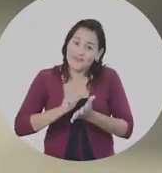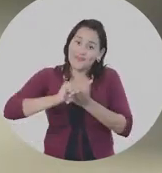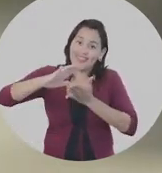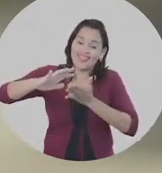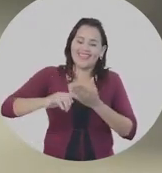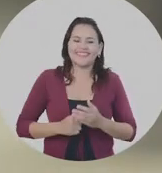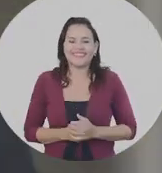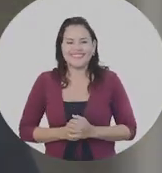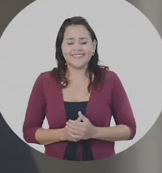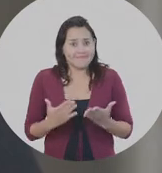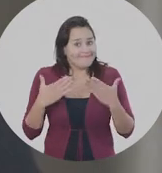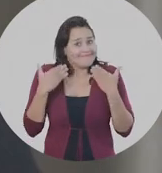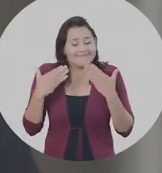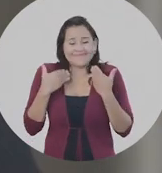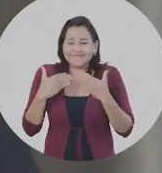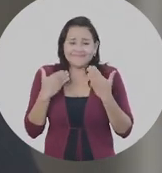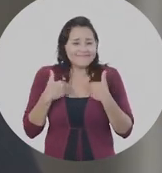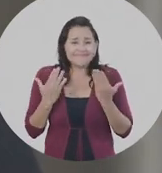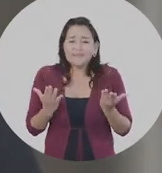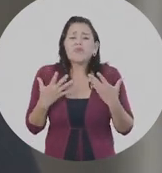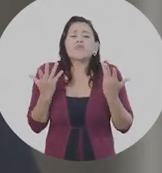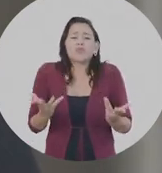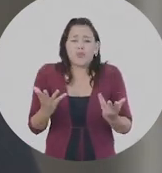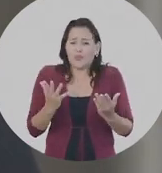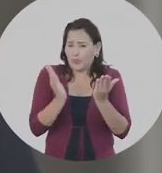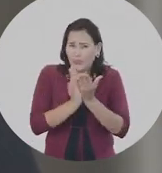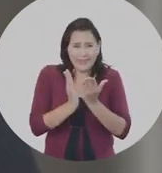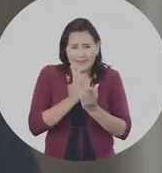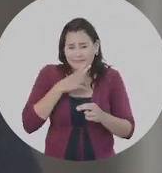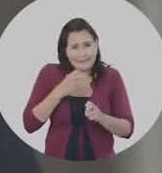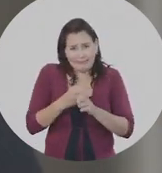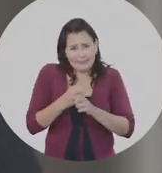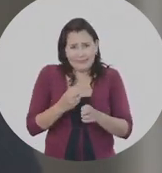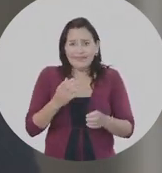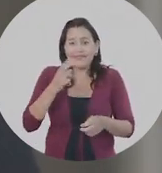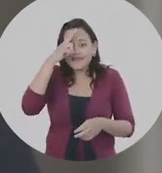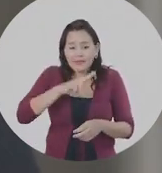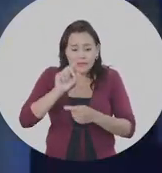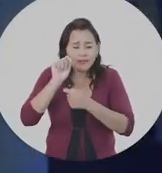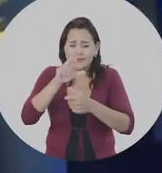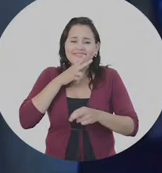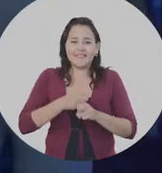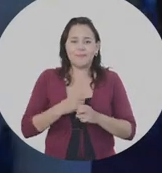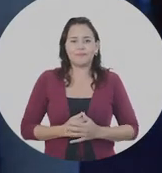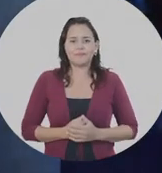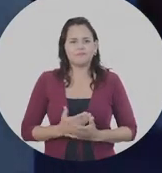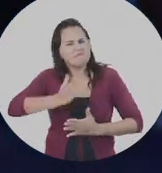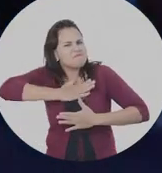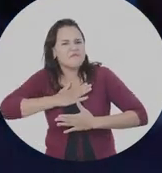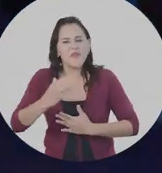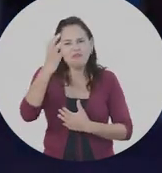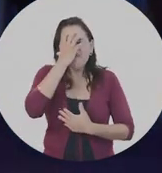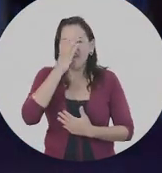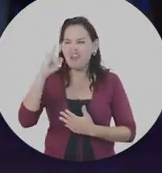una beca. Alegría porque nosotros no tenemos los recursos para ponerlo a estudiar. A nosotros no nos da pena